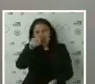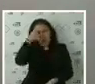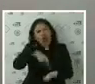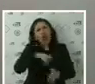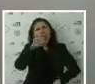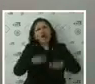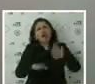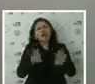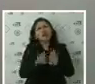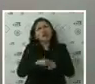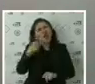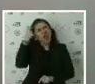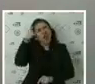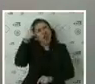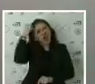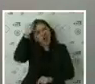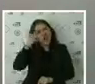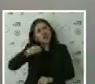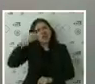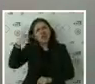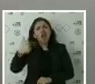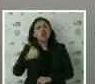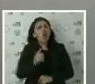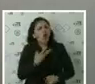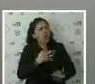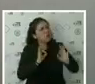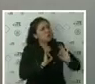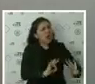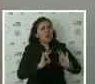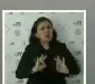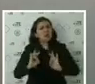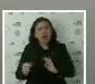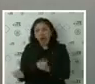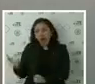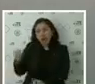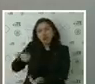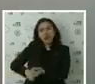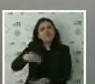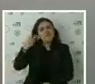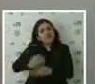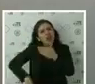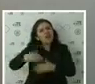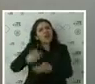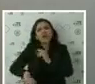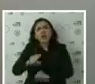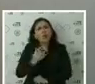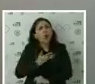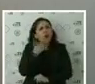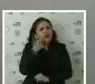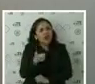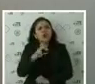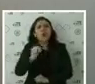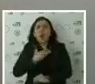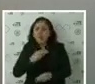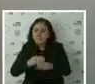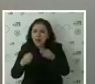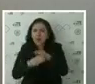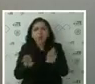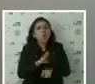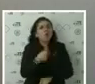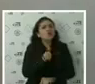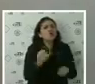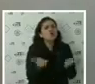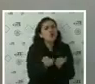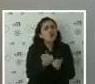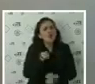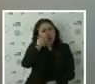a veces se nos olvida como personas privilegiadas que hay personas que no tienen los recursos que tenemos nosotros, ¿no? Y lo